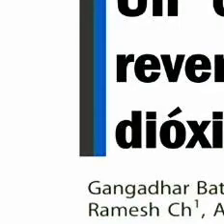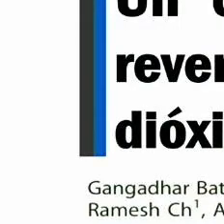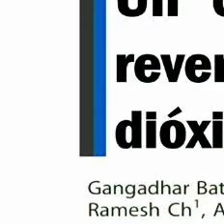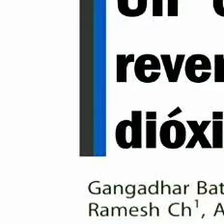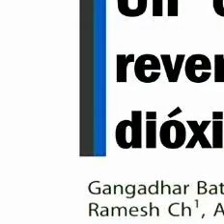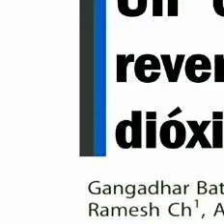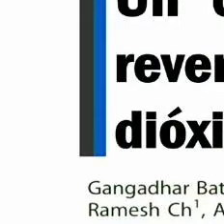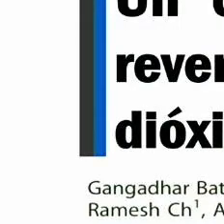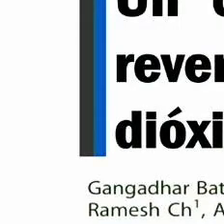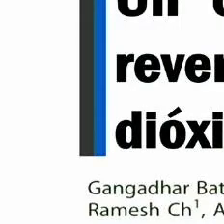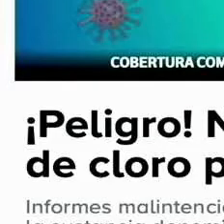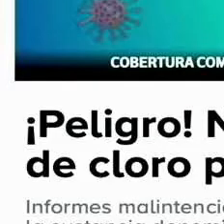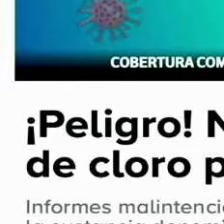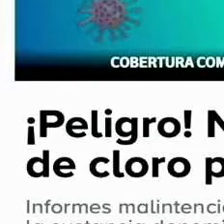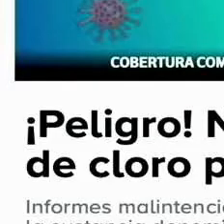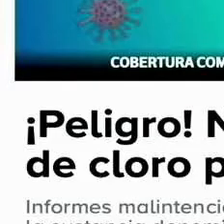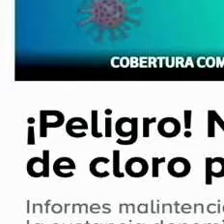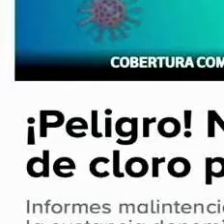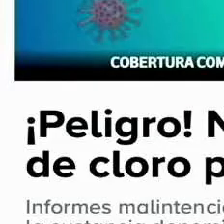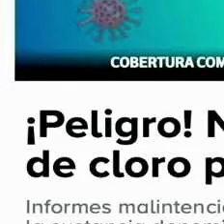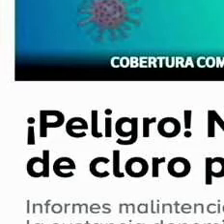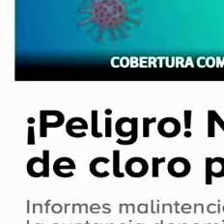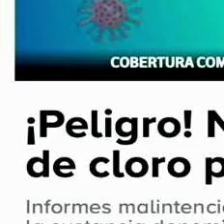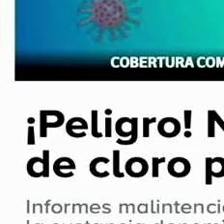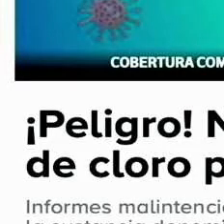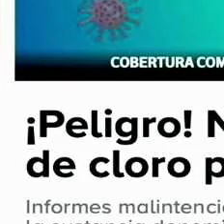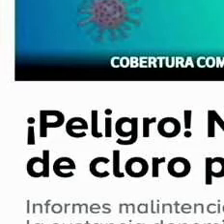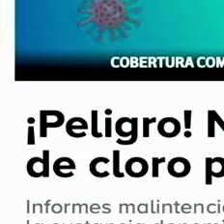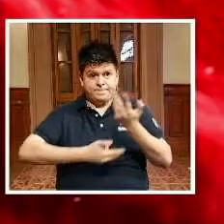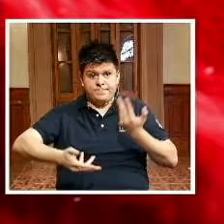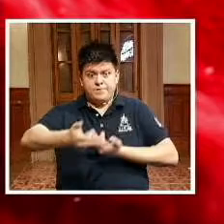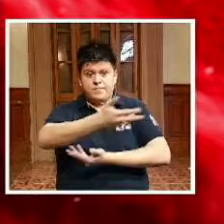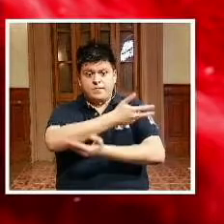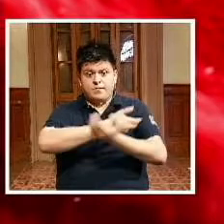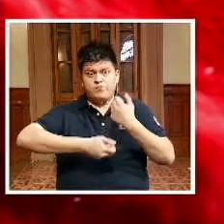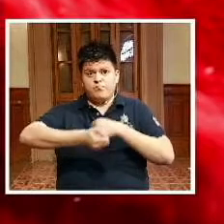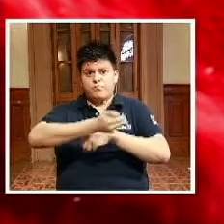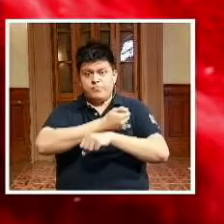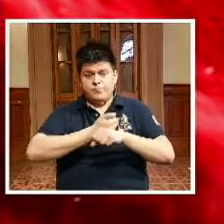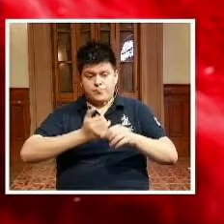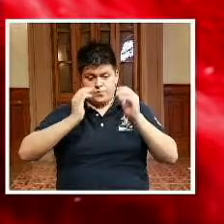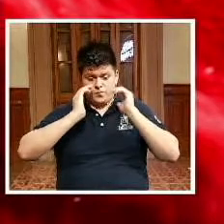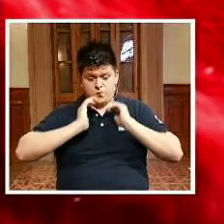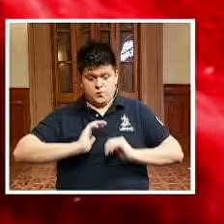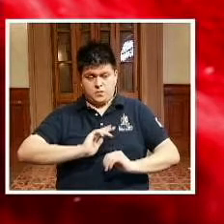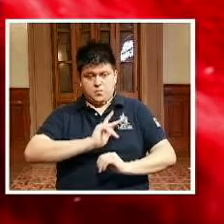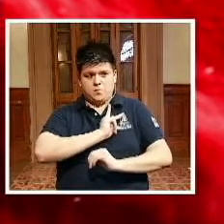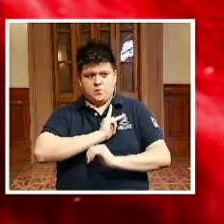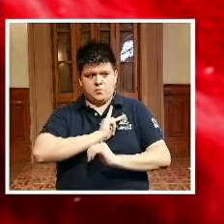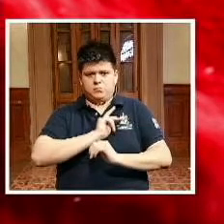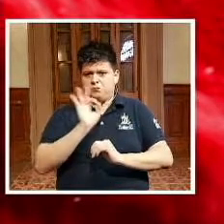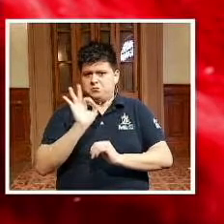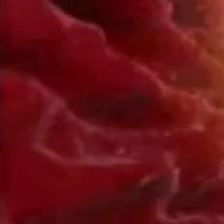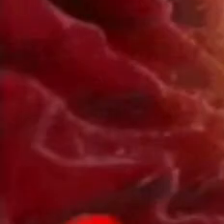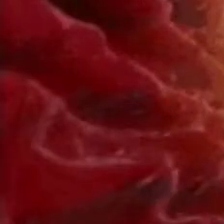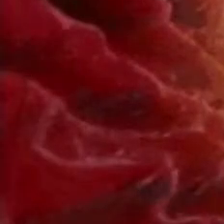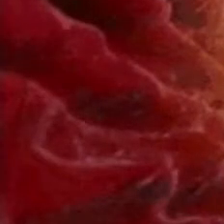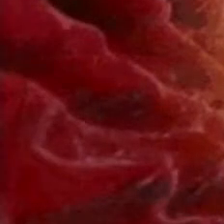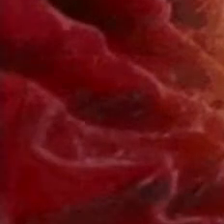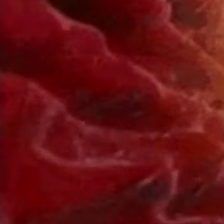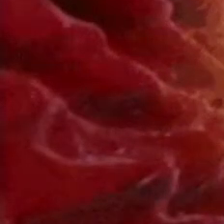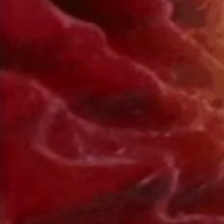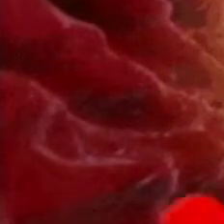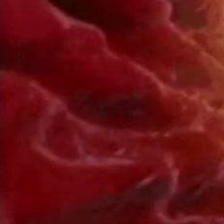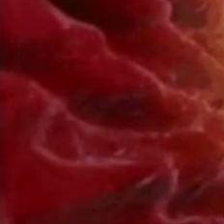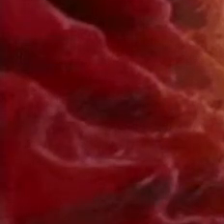baja presión arterial destrucción de los glóbulos rojos insuficiencia hepática aguda irritación de garganta y pulmones